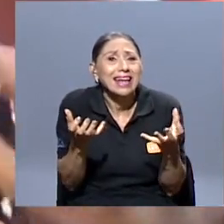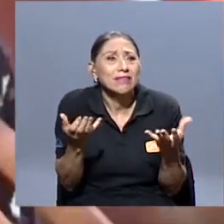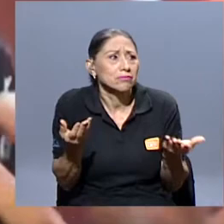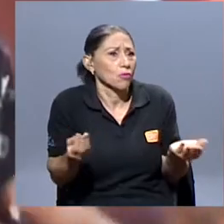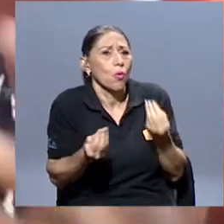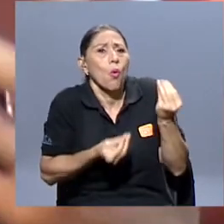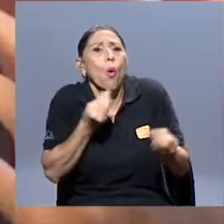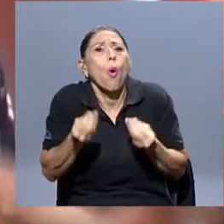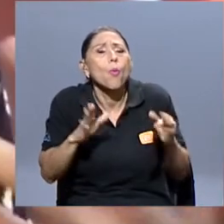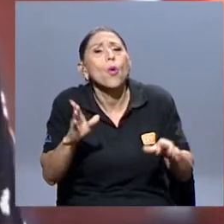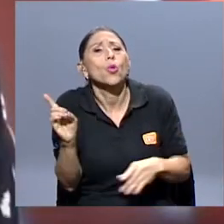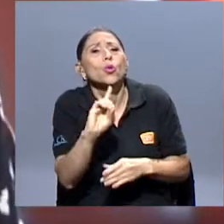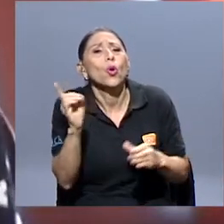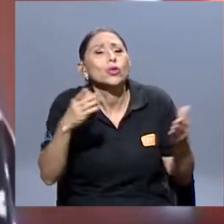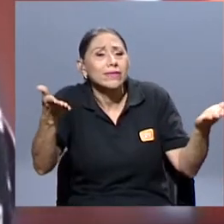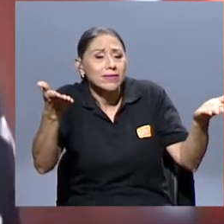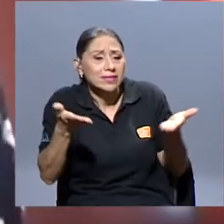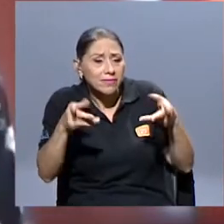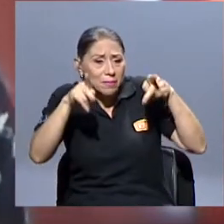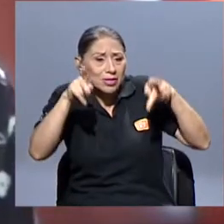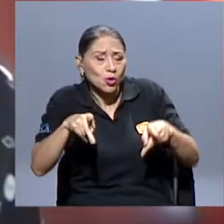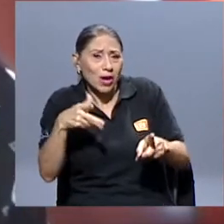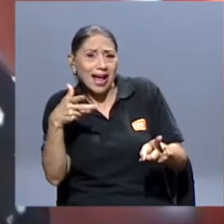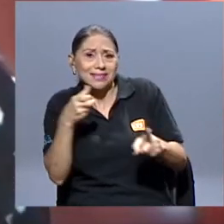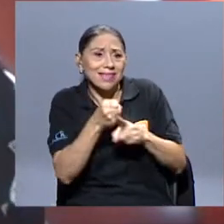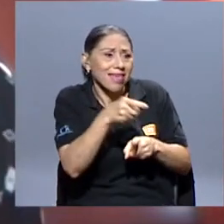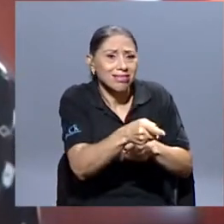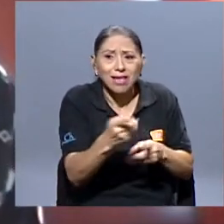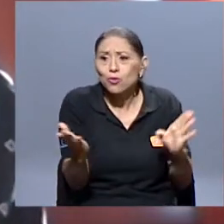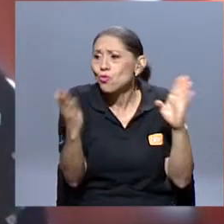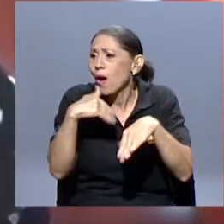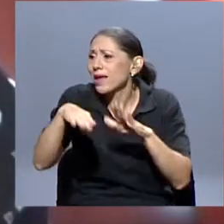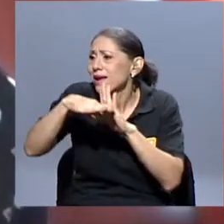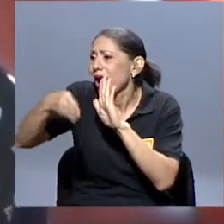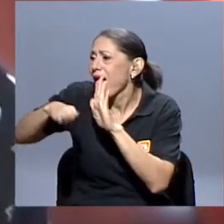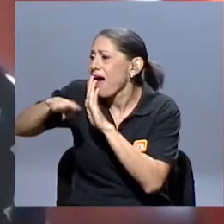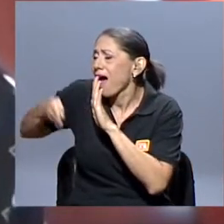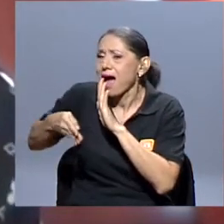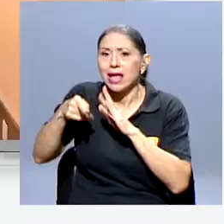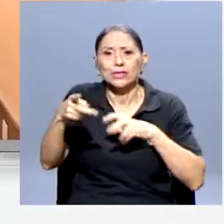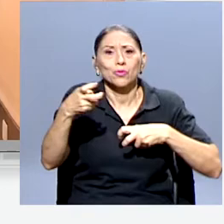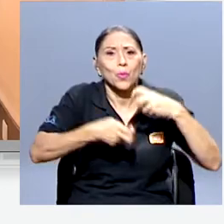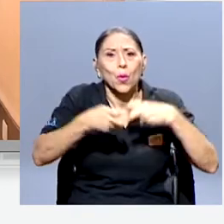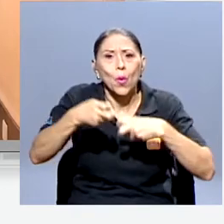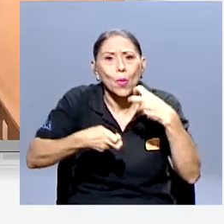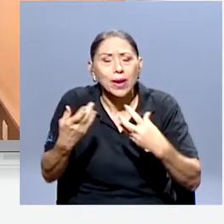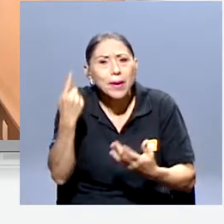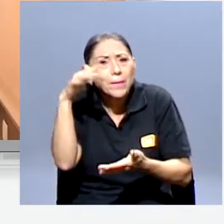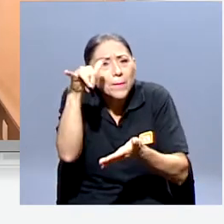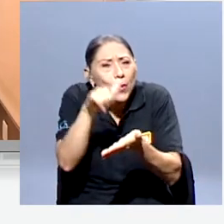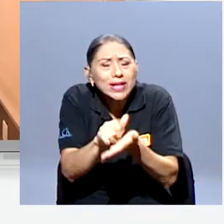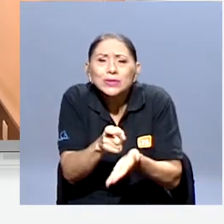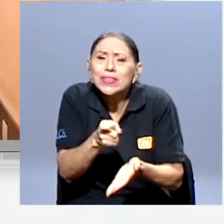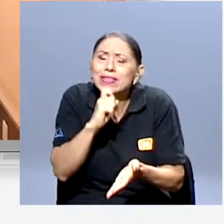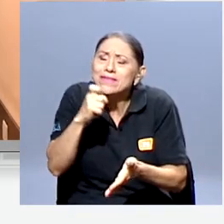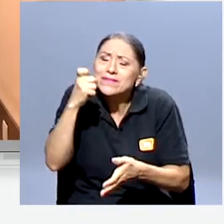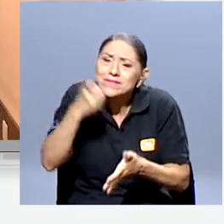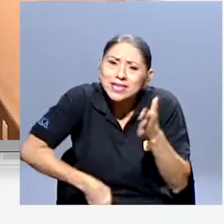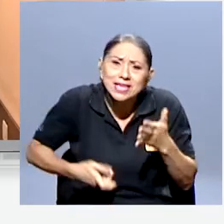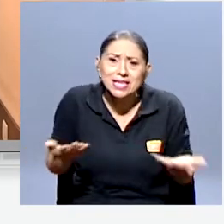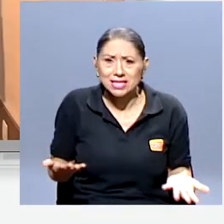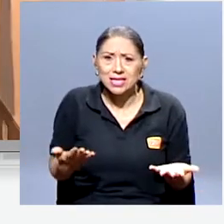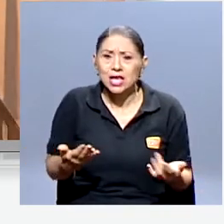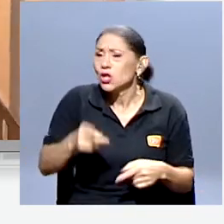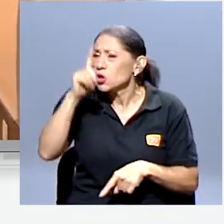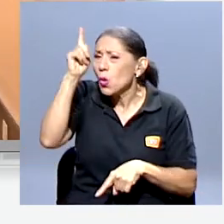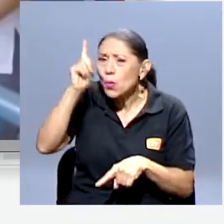recibe una persona accidentada? Entonces, uh-huh. ese es un problema, y por eso es la dificultad, y por eso no se puede permitir a toda